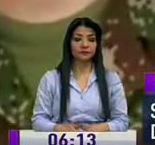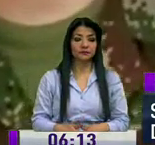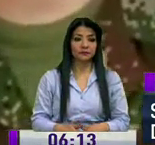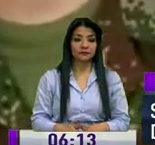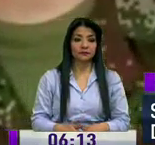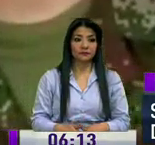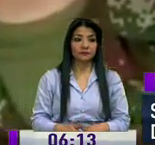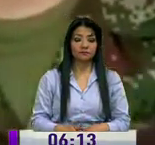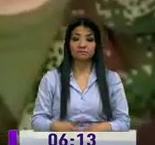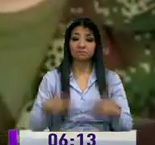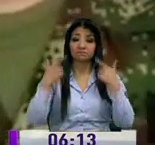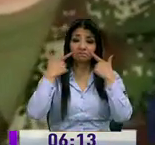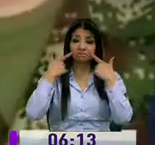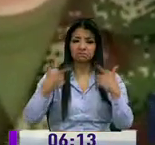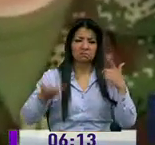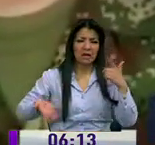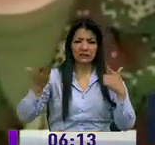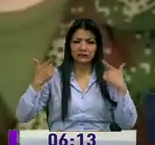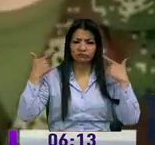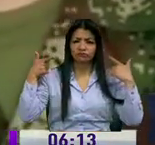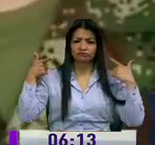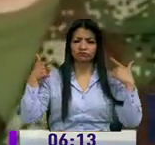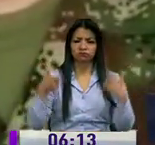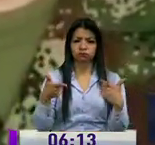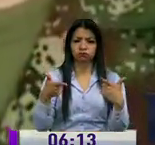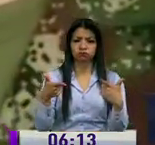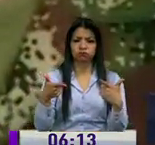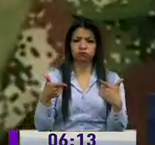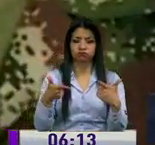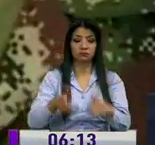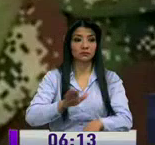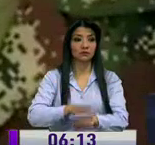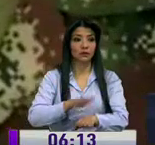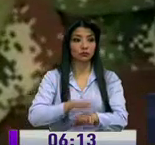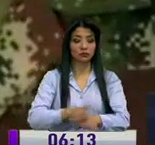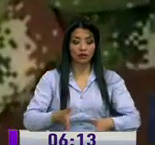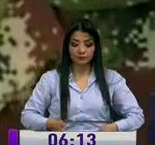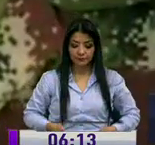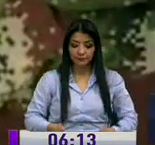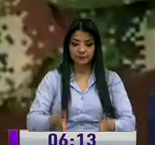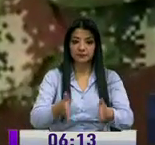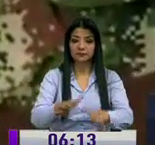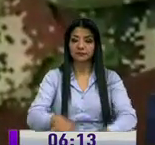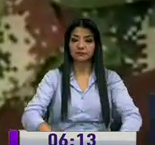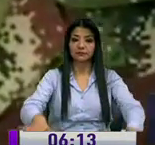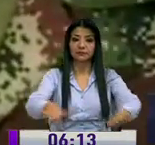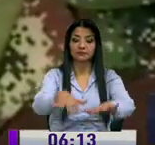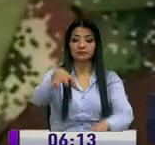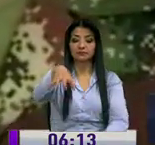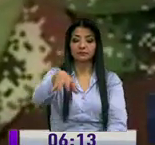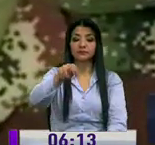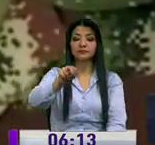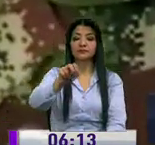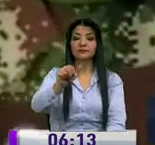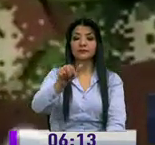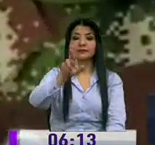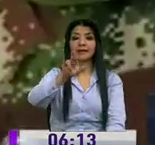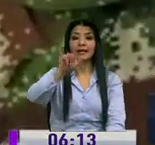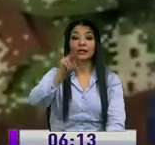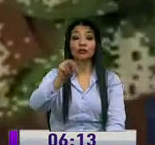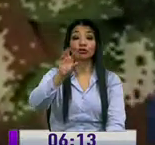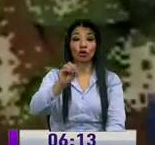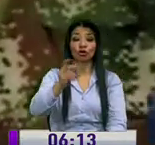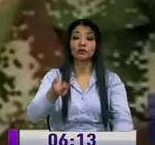la vigilancia que se va a hacer frente a este tramo del departamento de Nariño y por supuesto